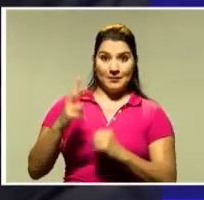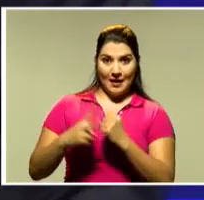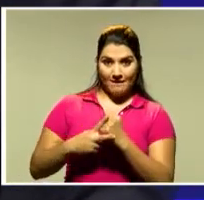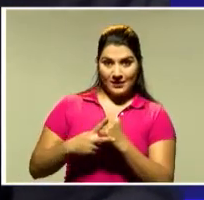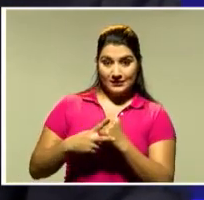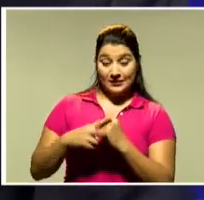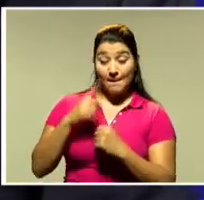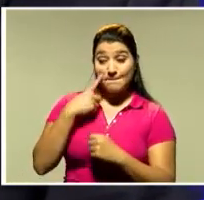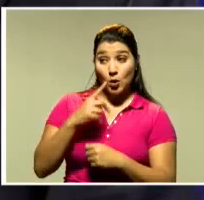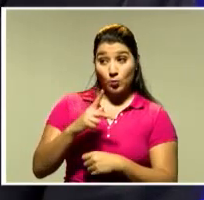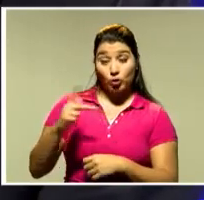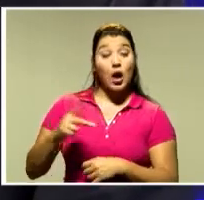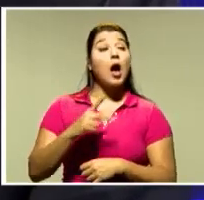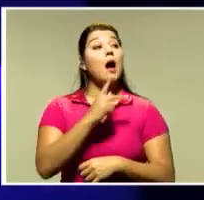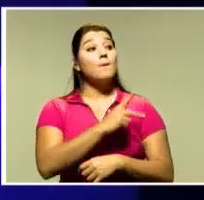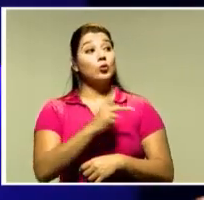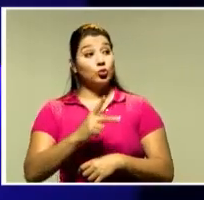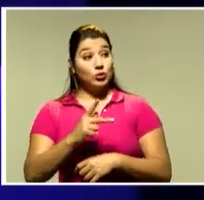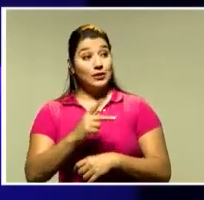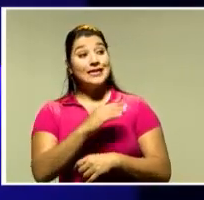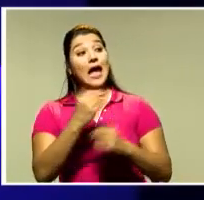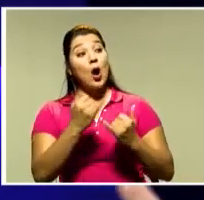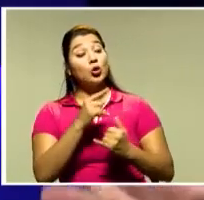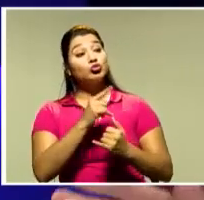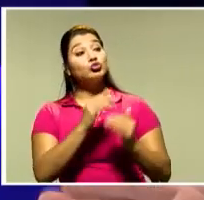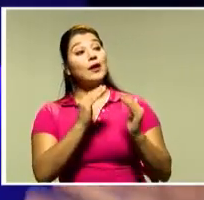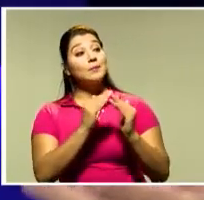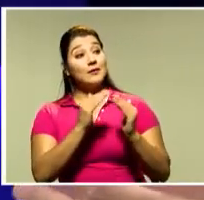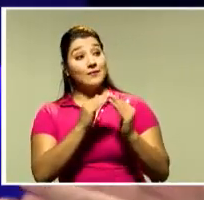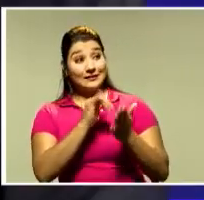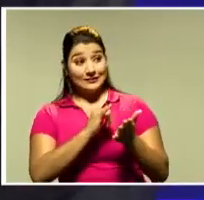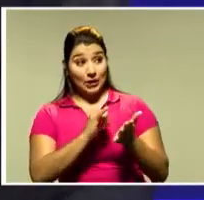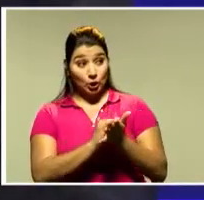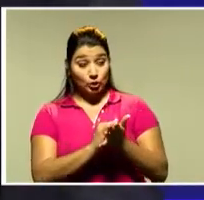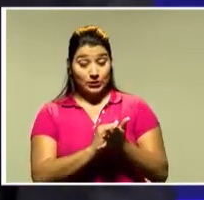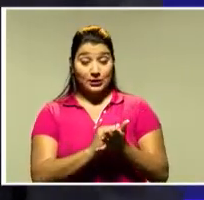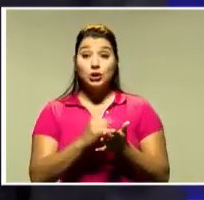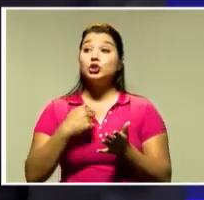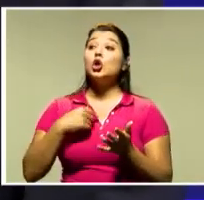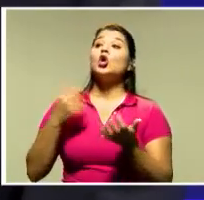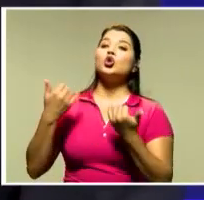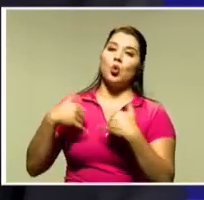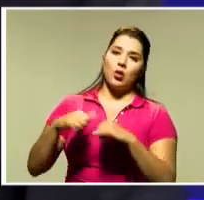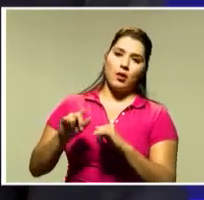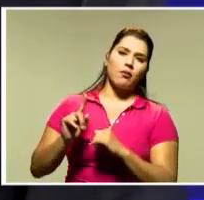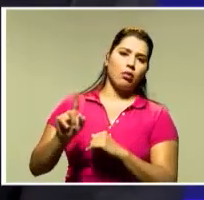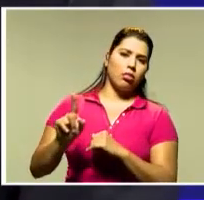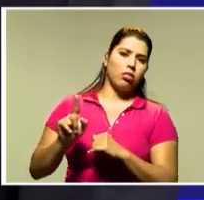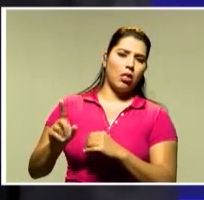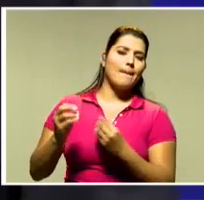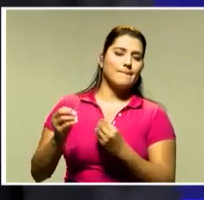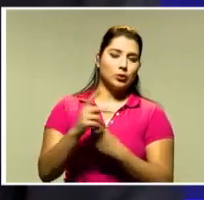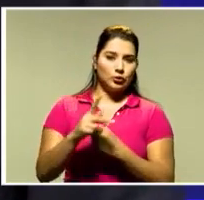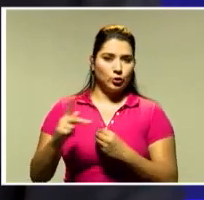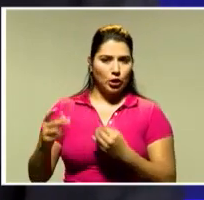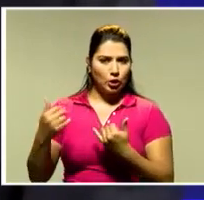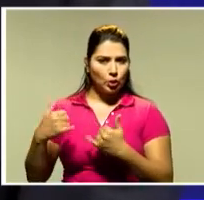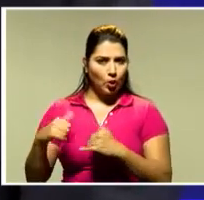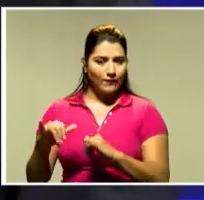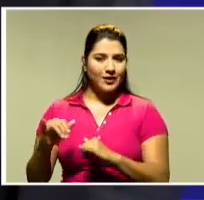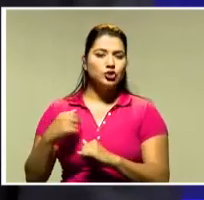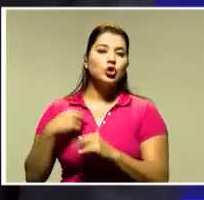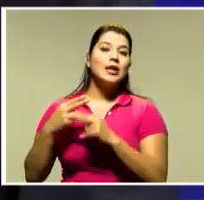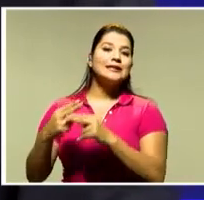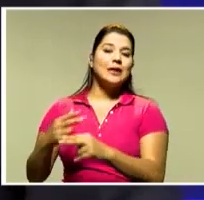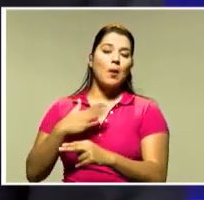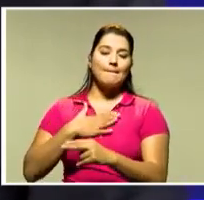por Punta Arenas. Diputado por Punta y Arenas. Y ahora su domicilio. Aún continúo yendo muchísimo a Punta Arenas, todavía le llamo